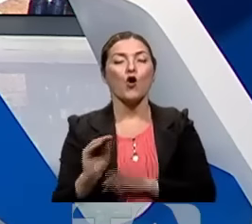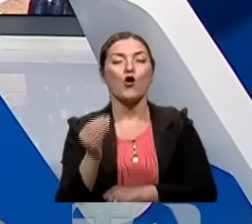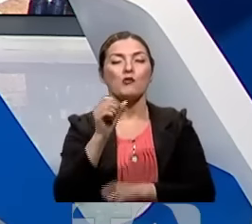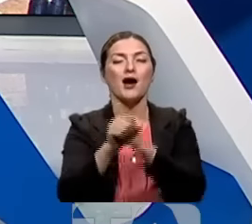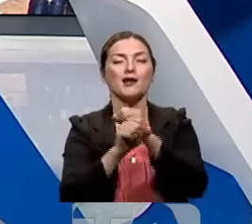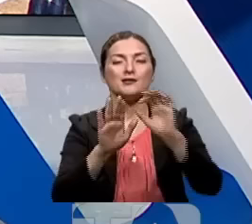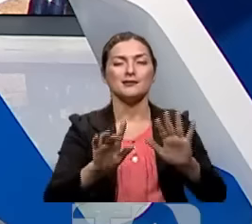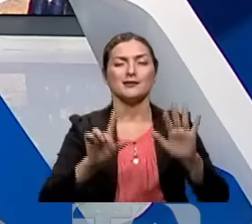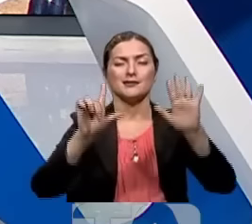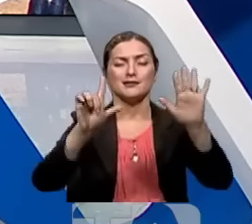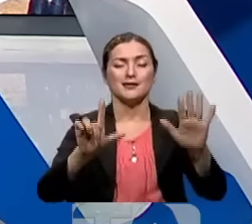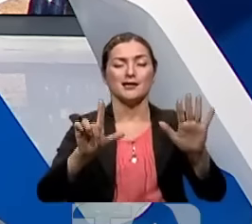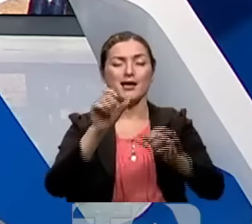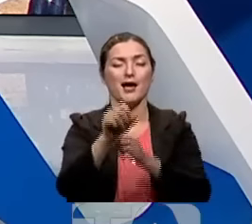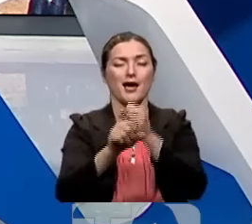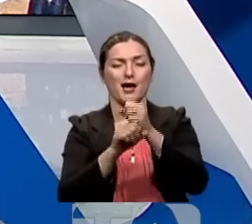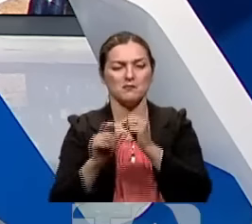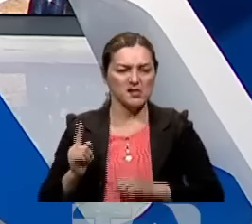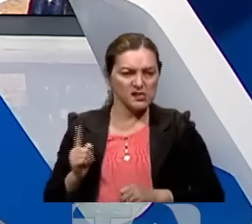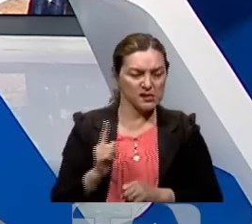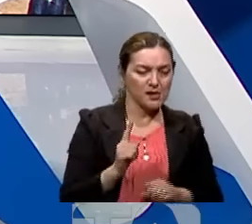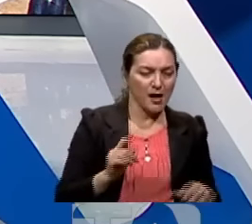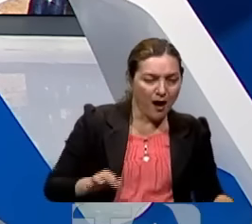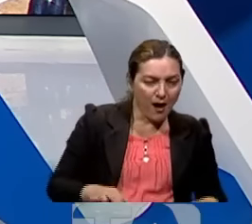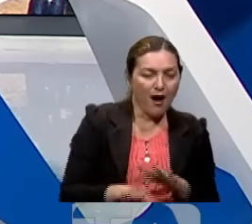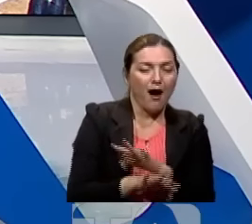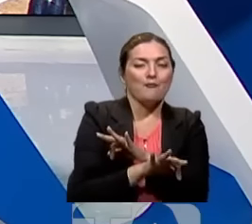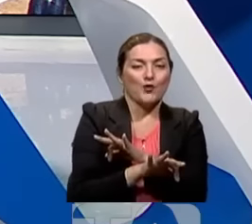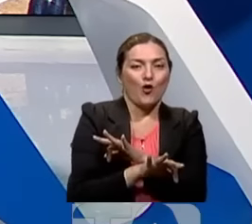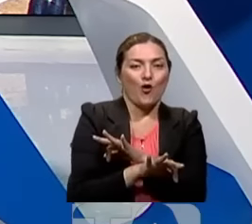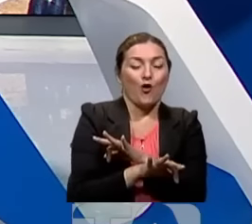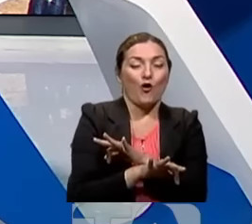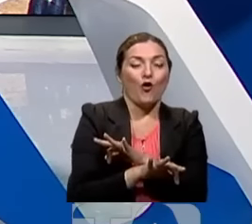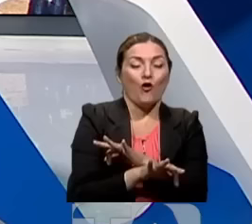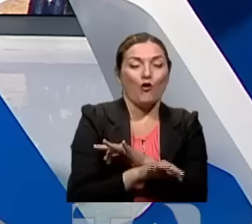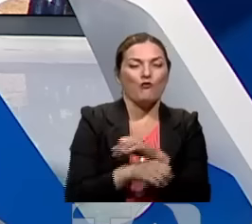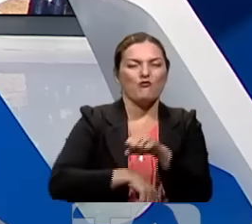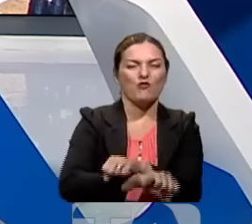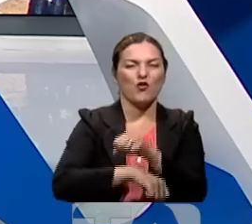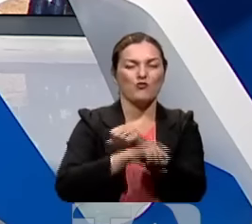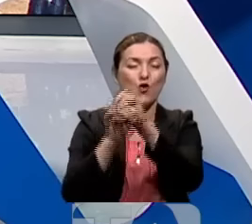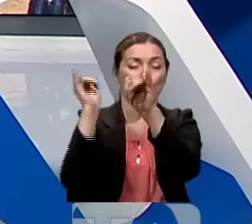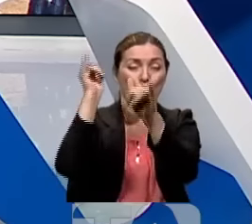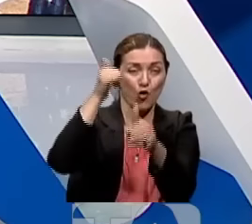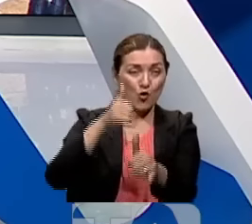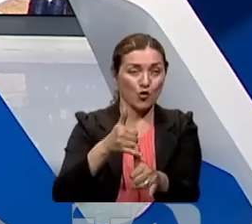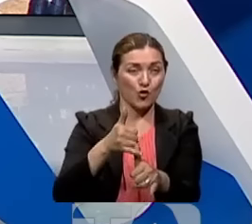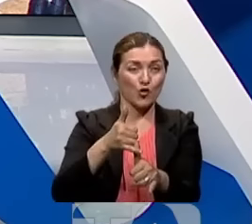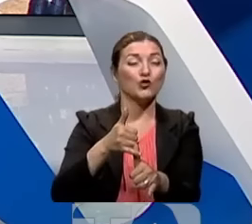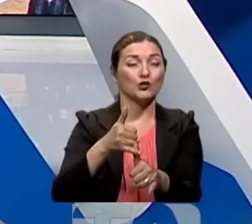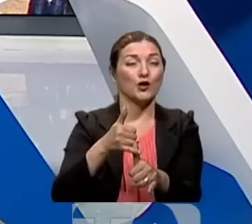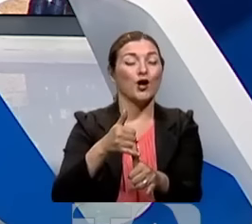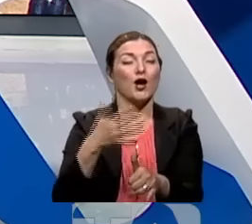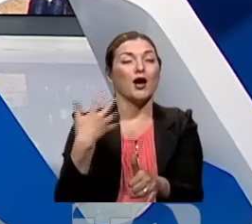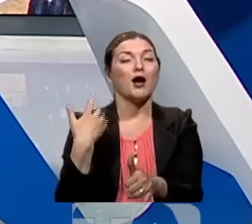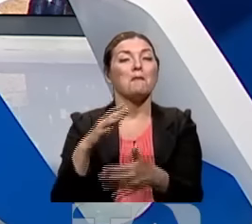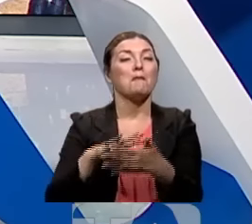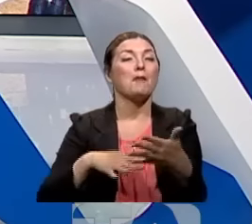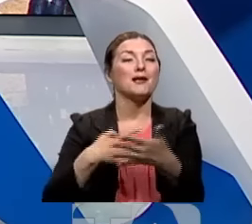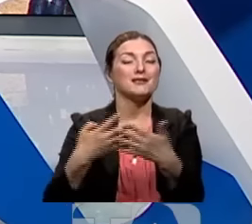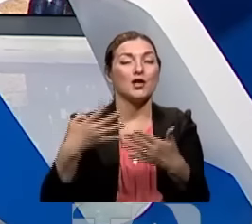años saltaba a la cancha al cambio. Debutaba con el Fútbol Club Barcelona. Un tal, no sé Messi. Si lo ubican. ¿Messi? Un tal Lionel Messi. Wow. No sé Lionel. Si